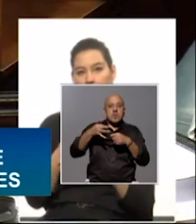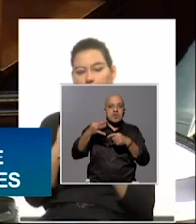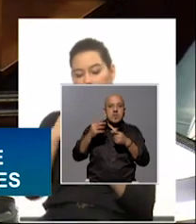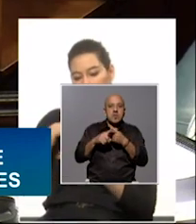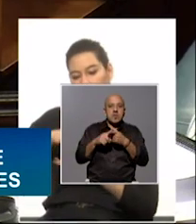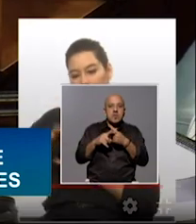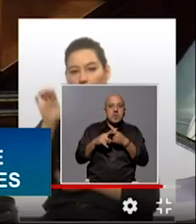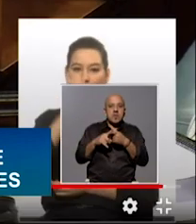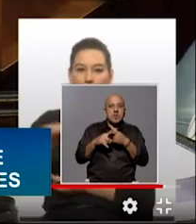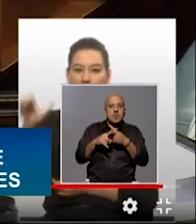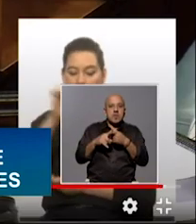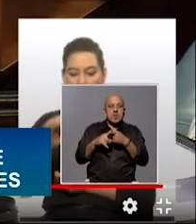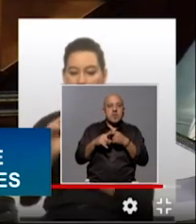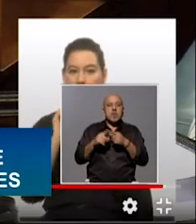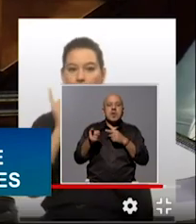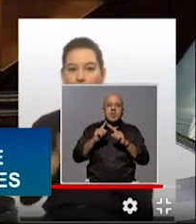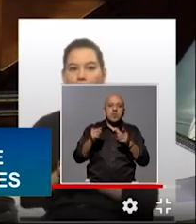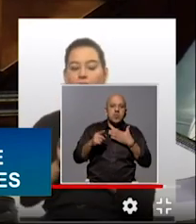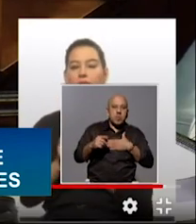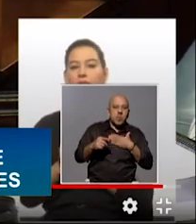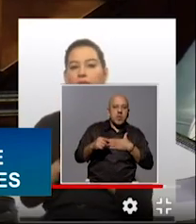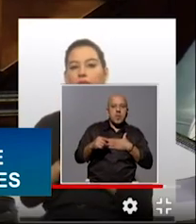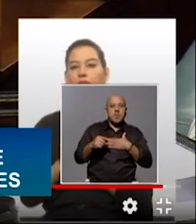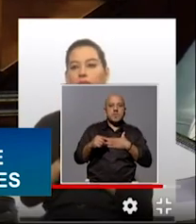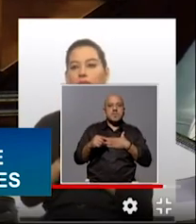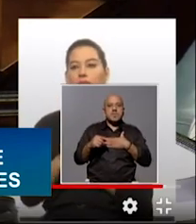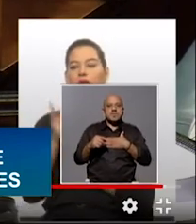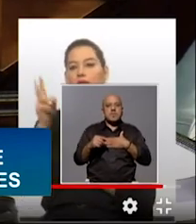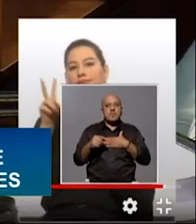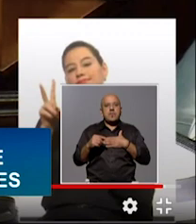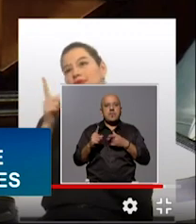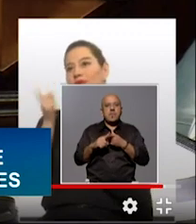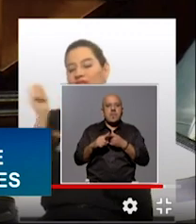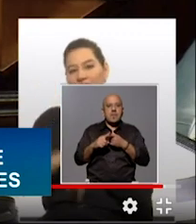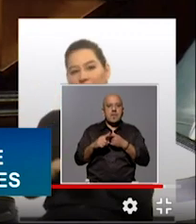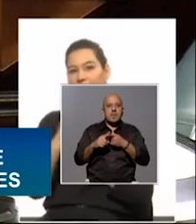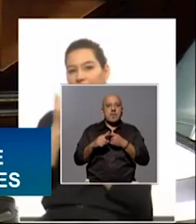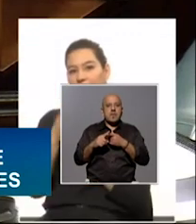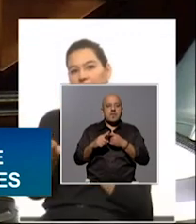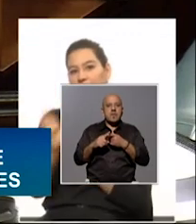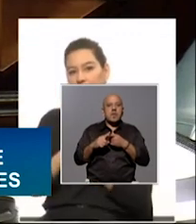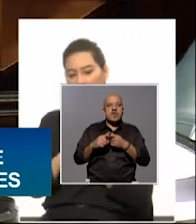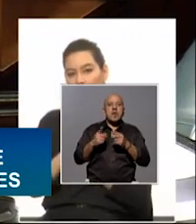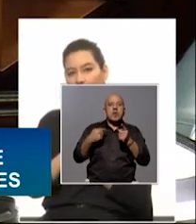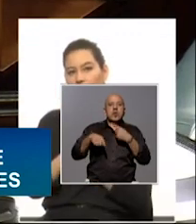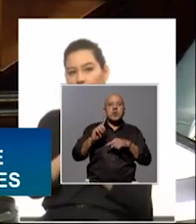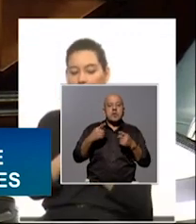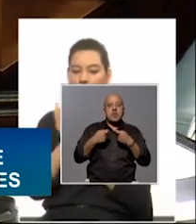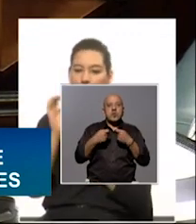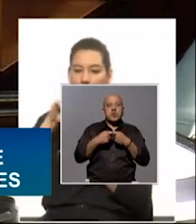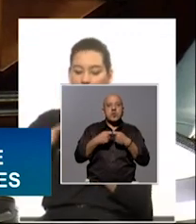bueno yo en verdad no estoy muy de acuerdo en esto no me gusta y se fueron cambiando cosas es decir los socios de la